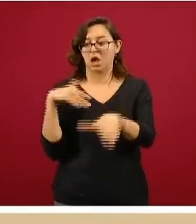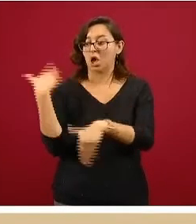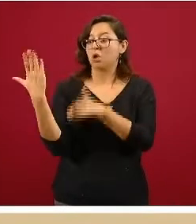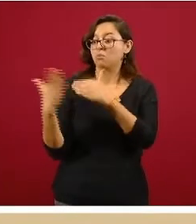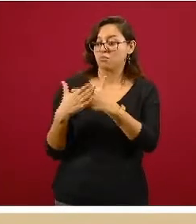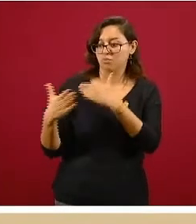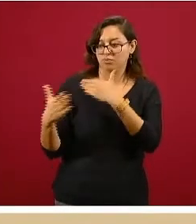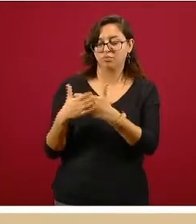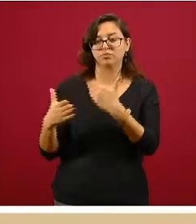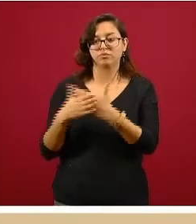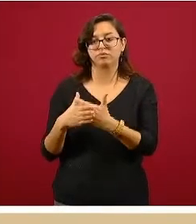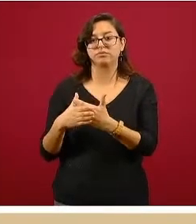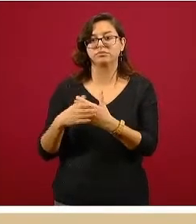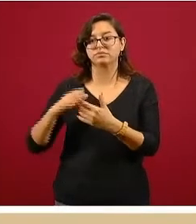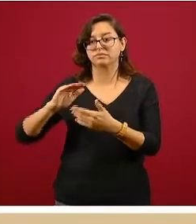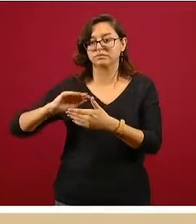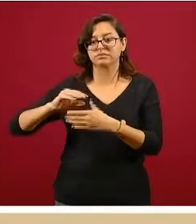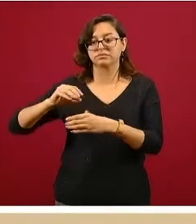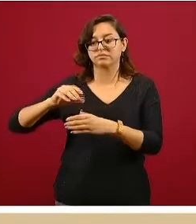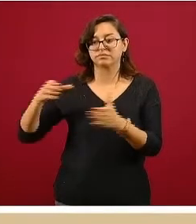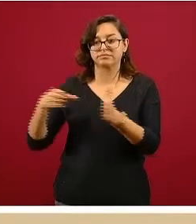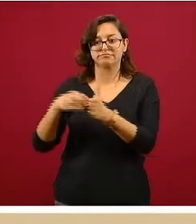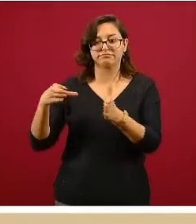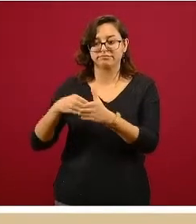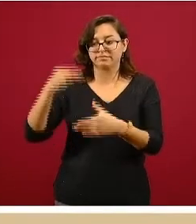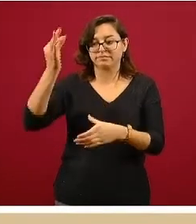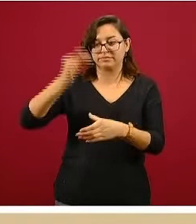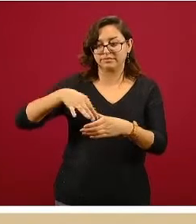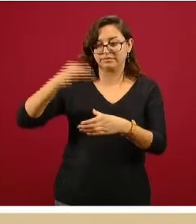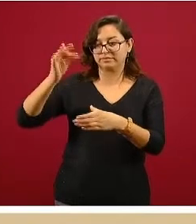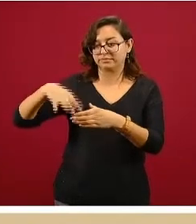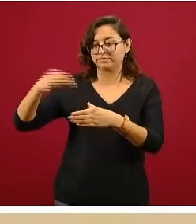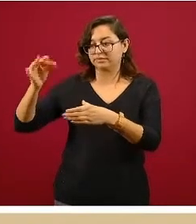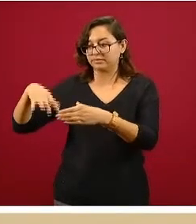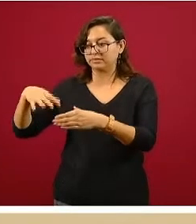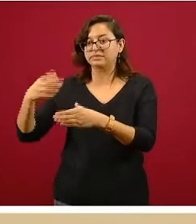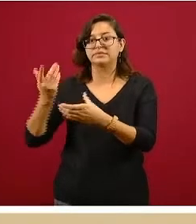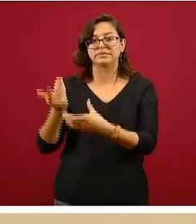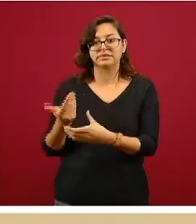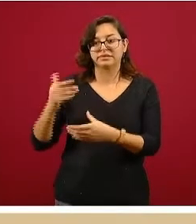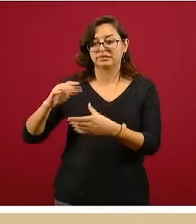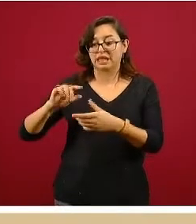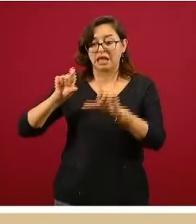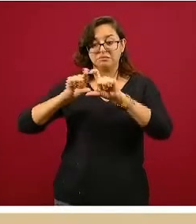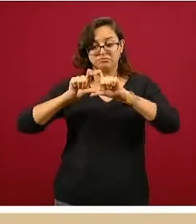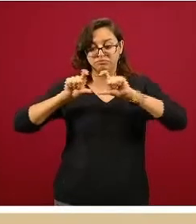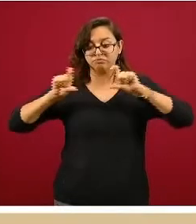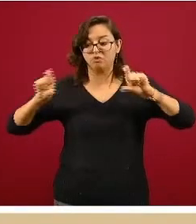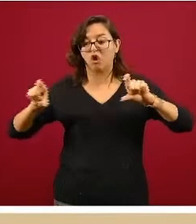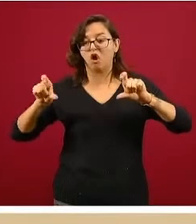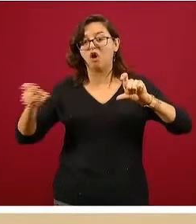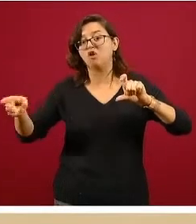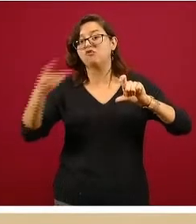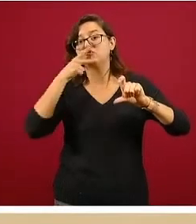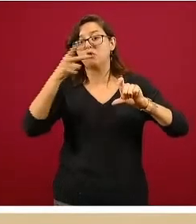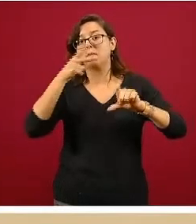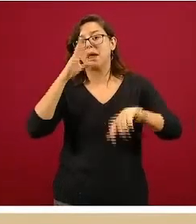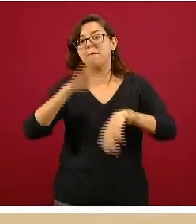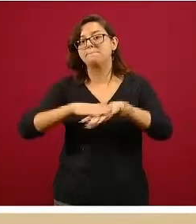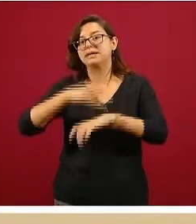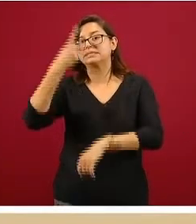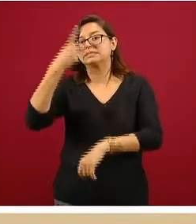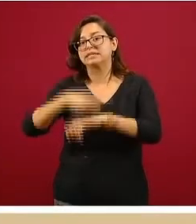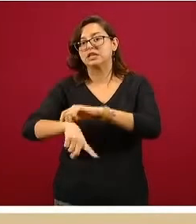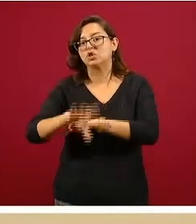tanda, digamos, de estas cajetillas, ya vendrá una leyenda que diga en las cajetillas de tabaco, fumar incrementa el riesgo